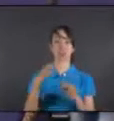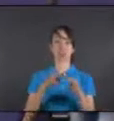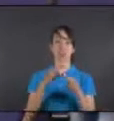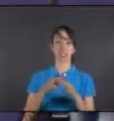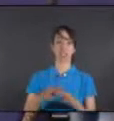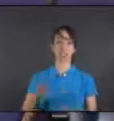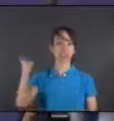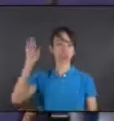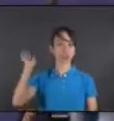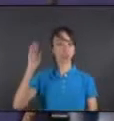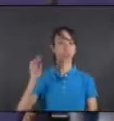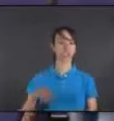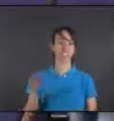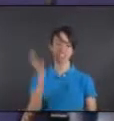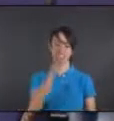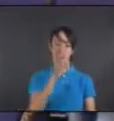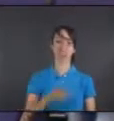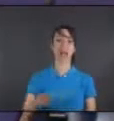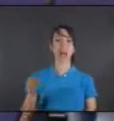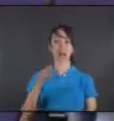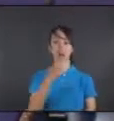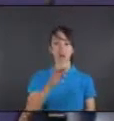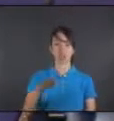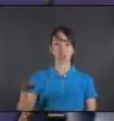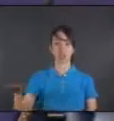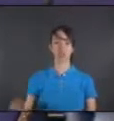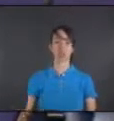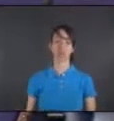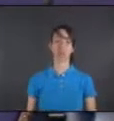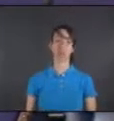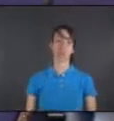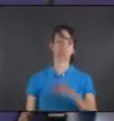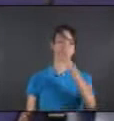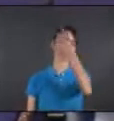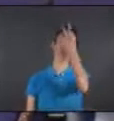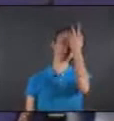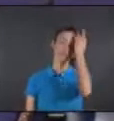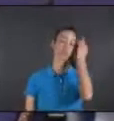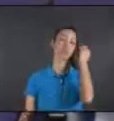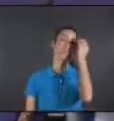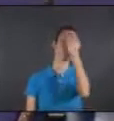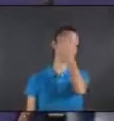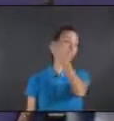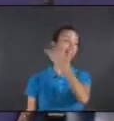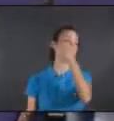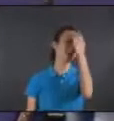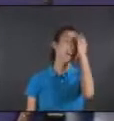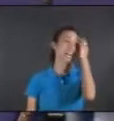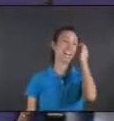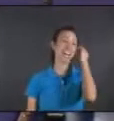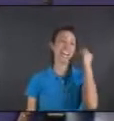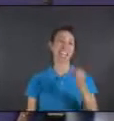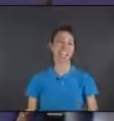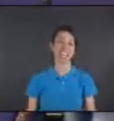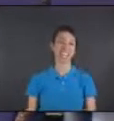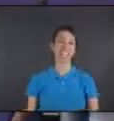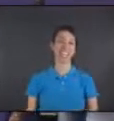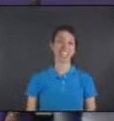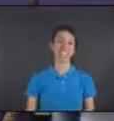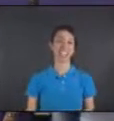Adán, Set, Enos, Cainán, Mahalaleel, Jared,